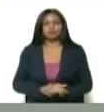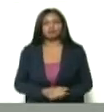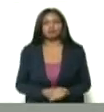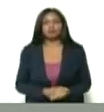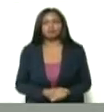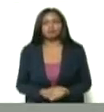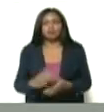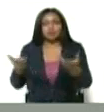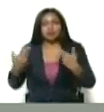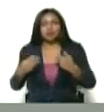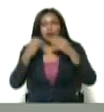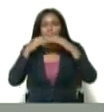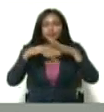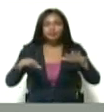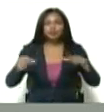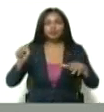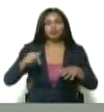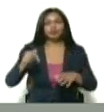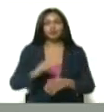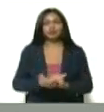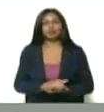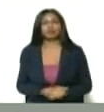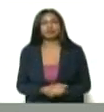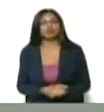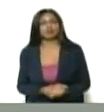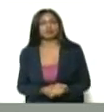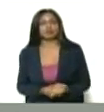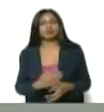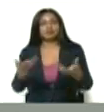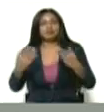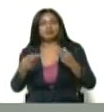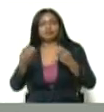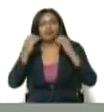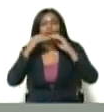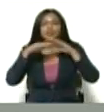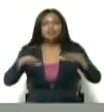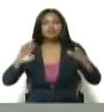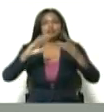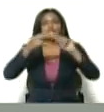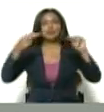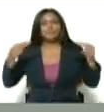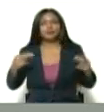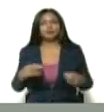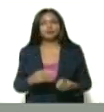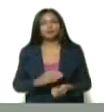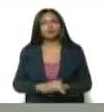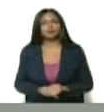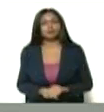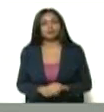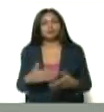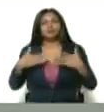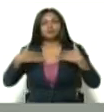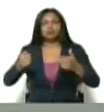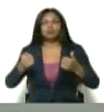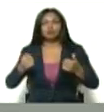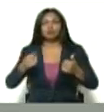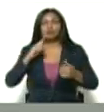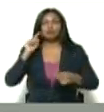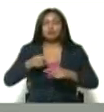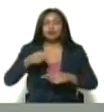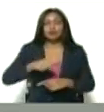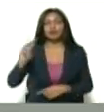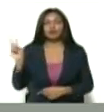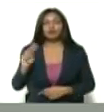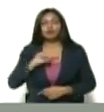nos ha traído sus bendiciones hoy. Y ha traído la bendición de la paz. En Venezuela va a triunfar la paz y la salud. Y desde Venezuela,